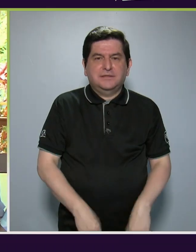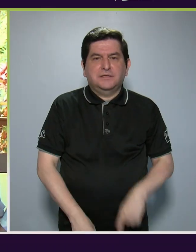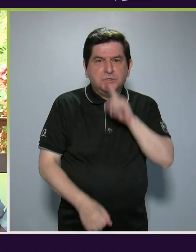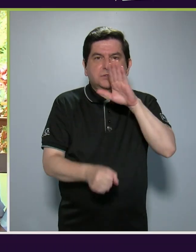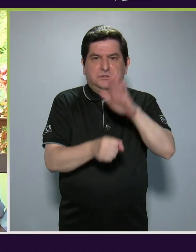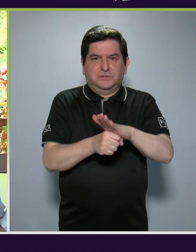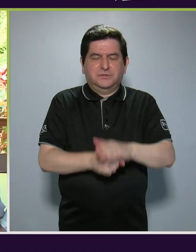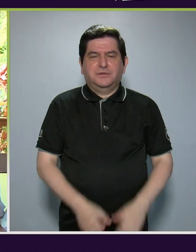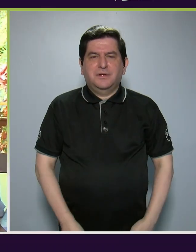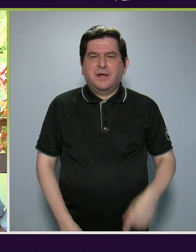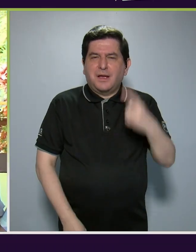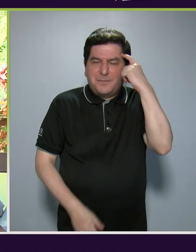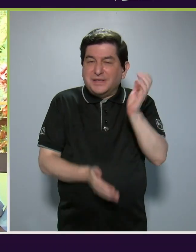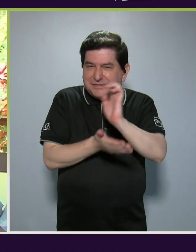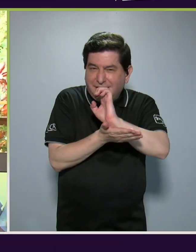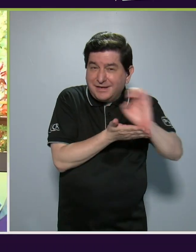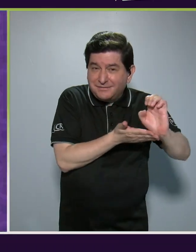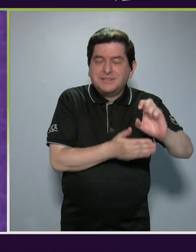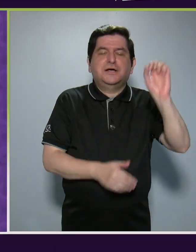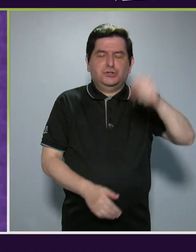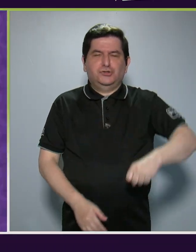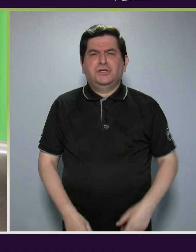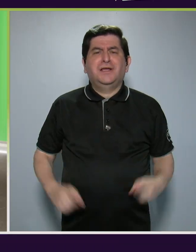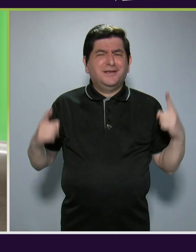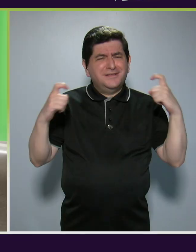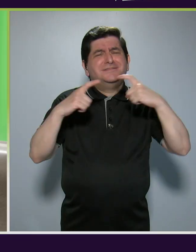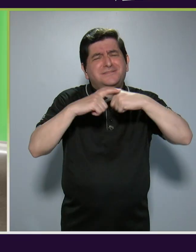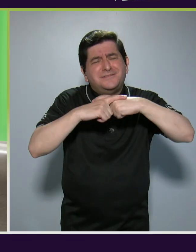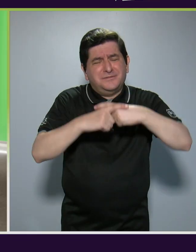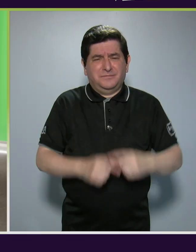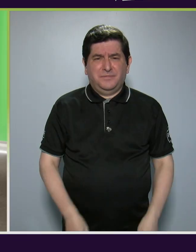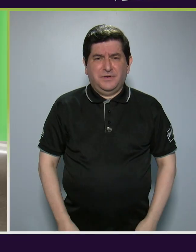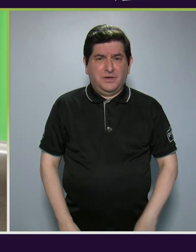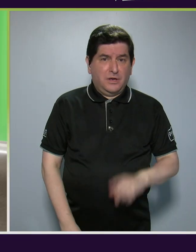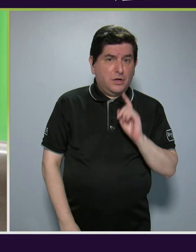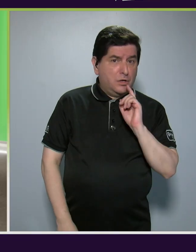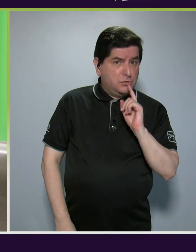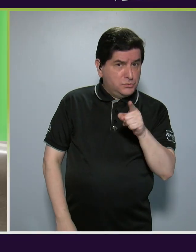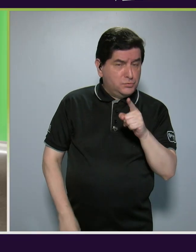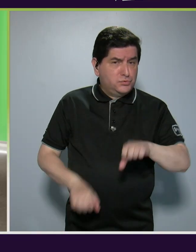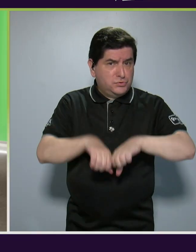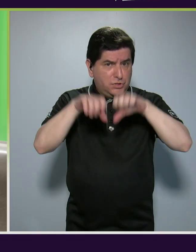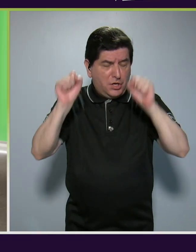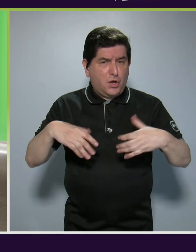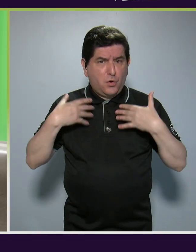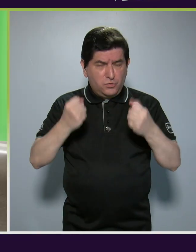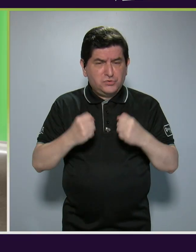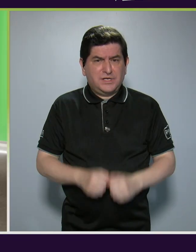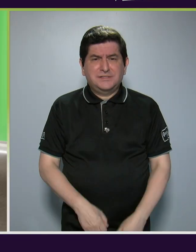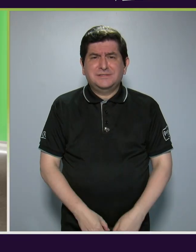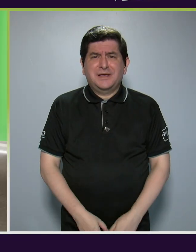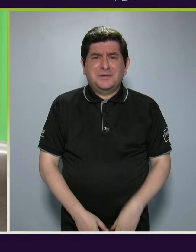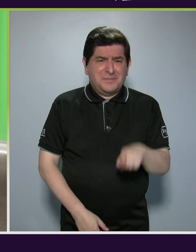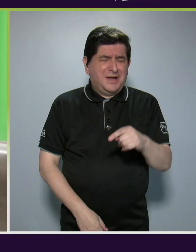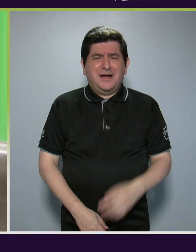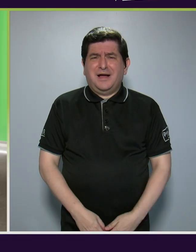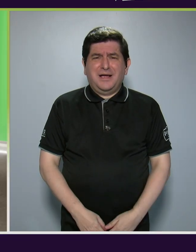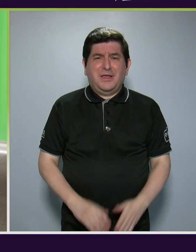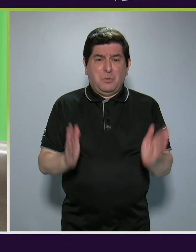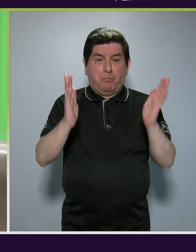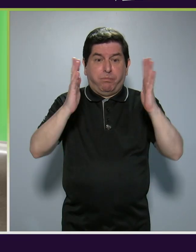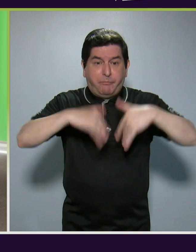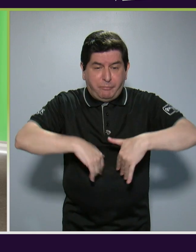la prevención, por supuesto. Correcto. Entonces, y eso es muy complicado cuando tenés un sistema de salud que está colapsado por un tema operativo del día a